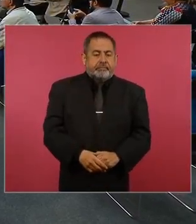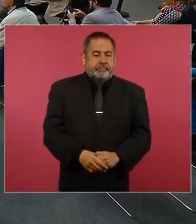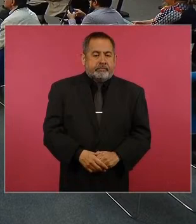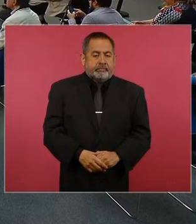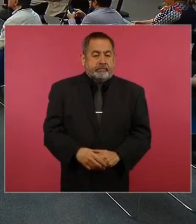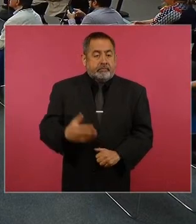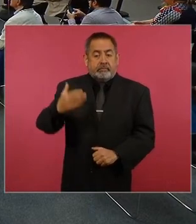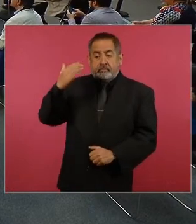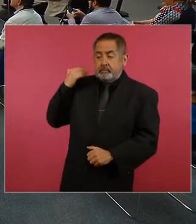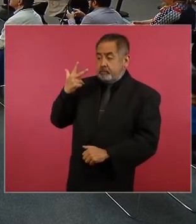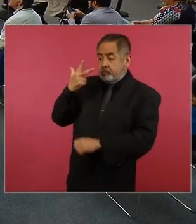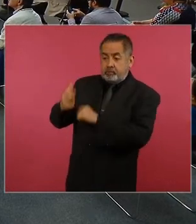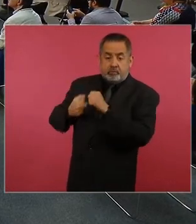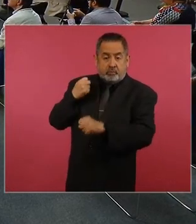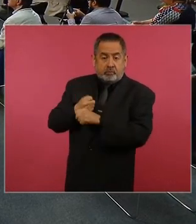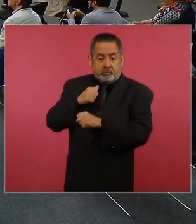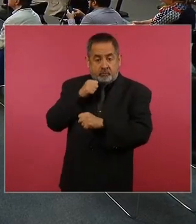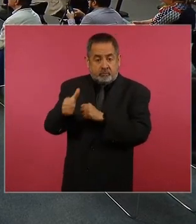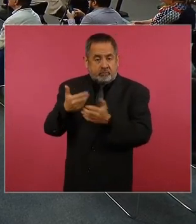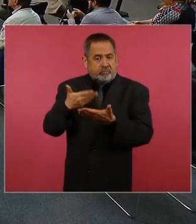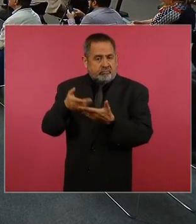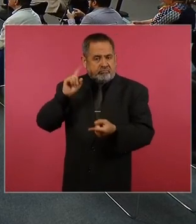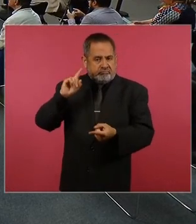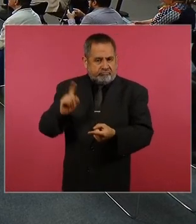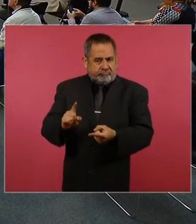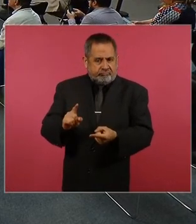8 años no estaba así.